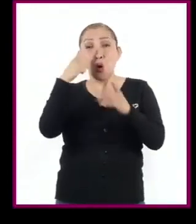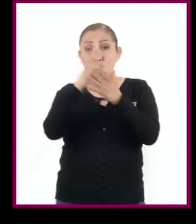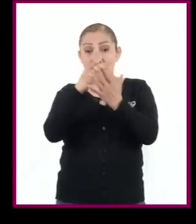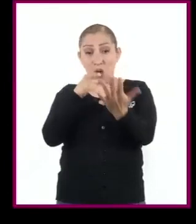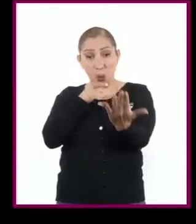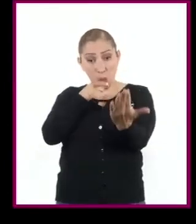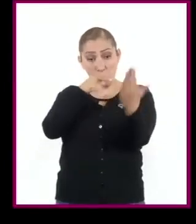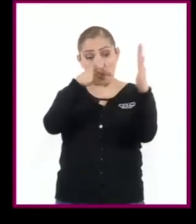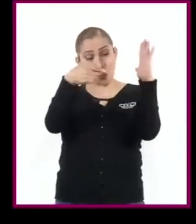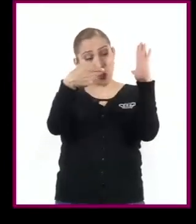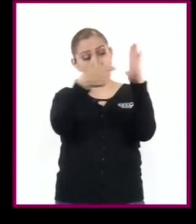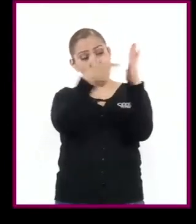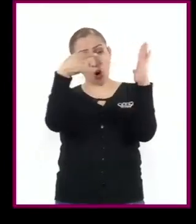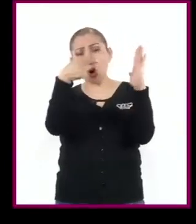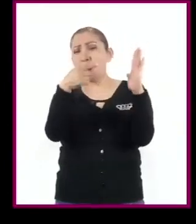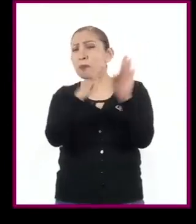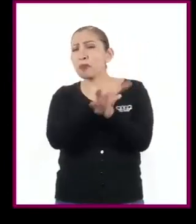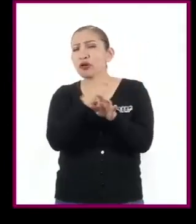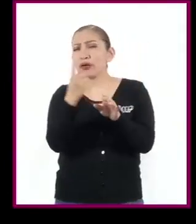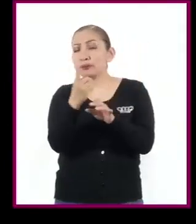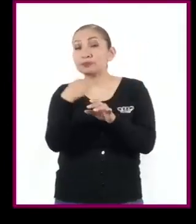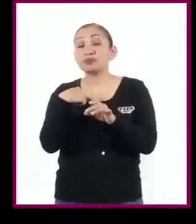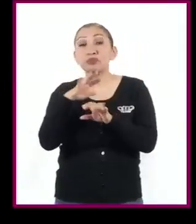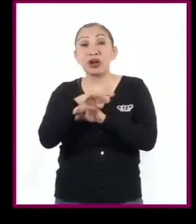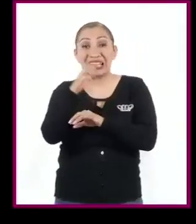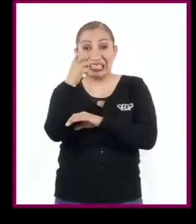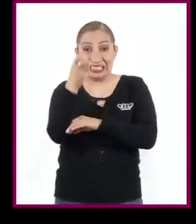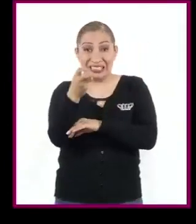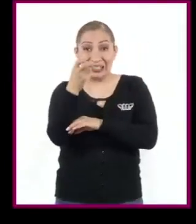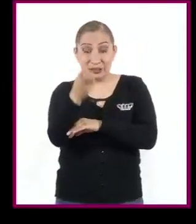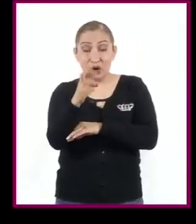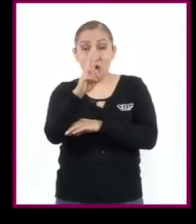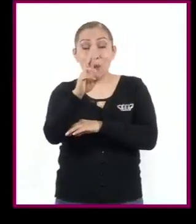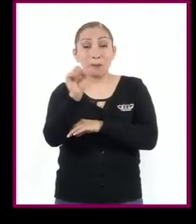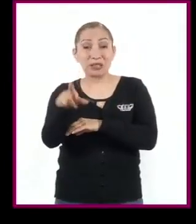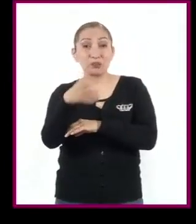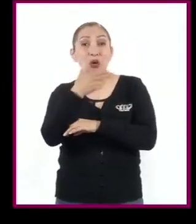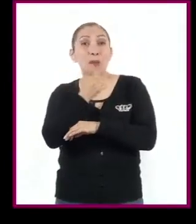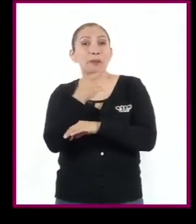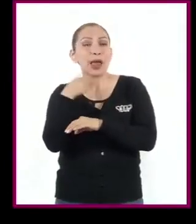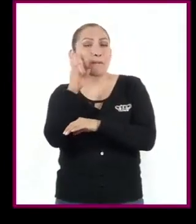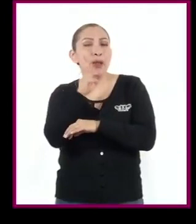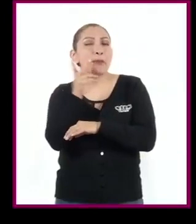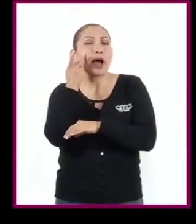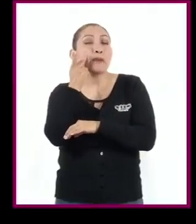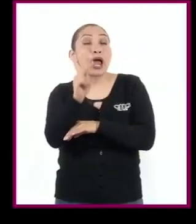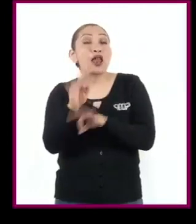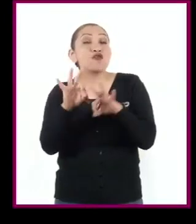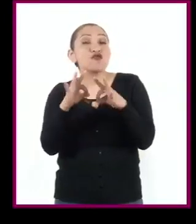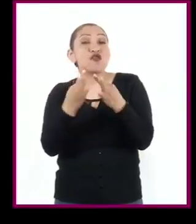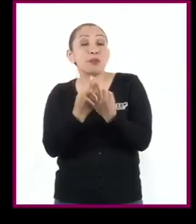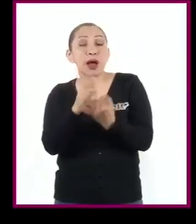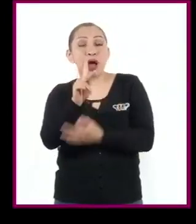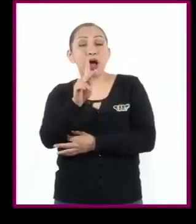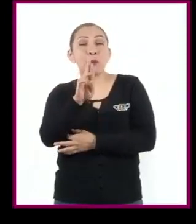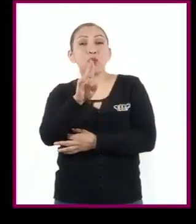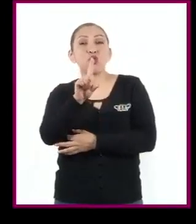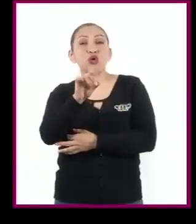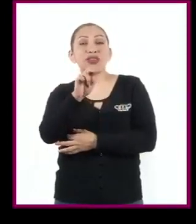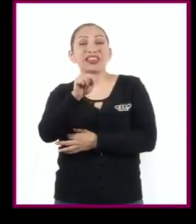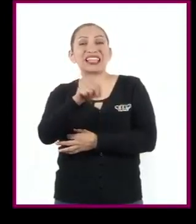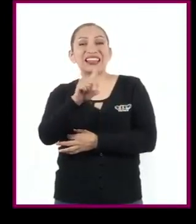la lámina de oro? Bueno, pues en ese momento Rutherford estaba probando el modelo del pudín de